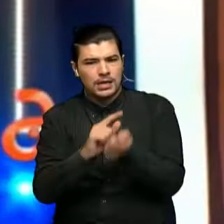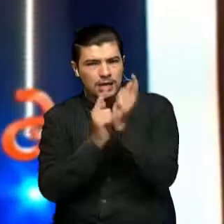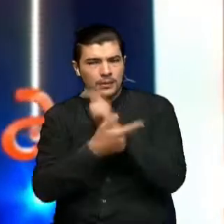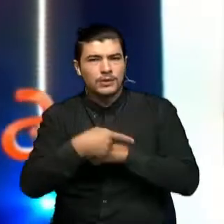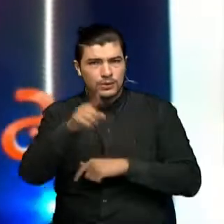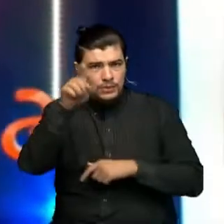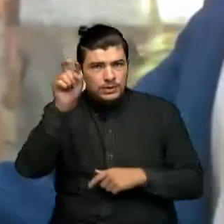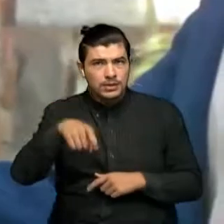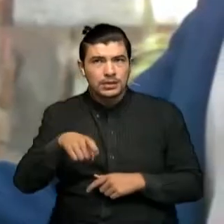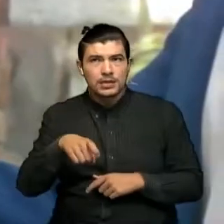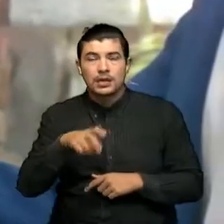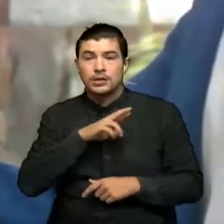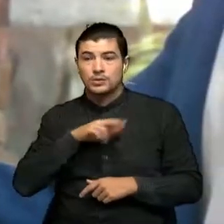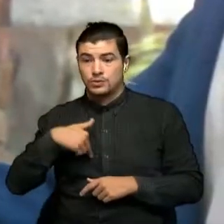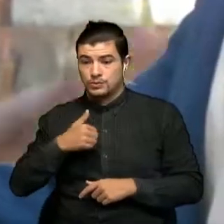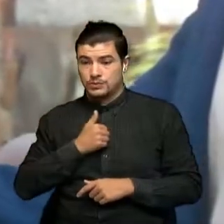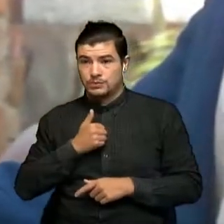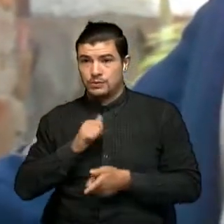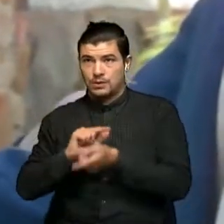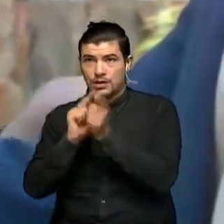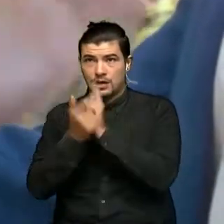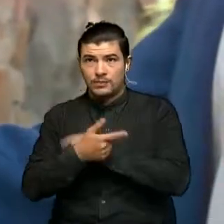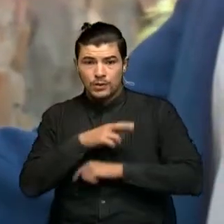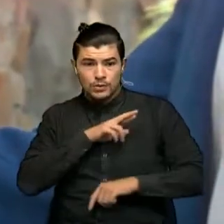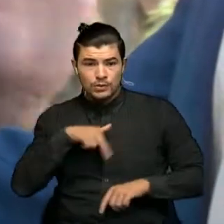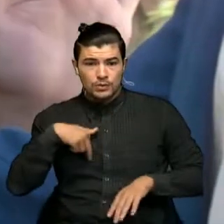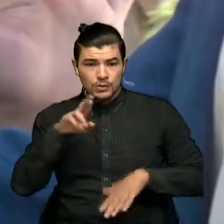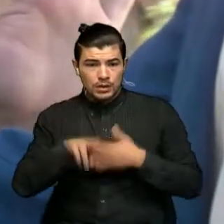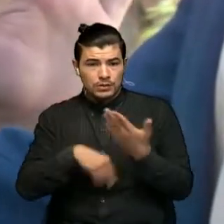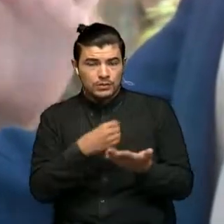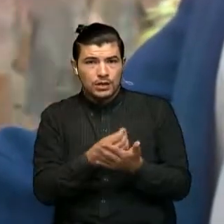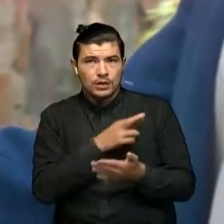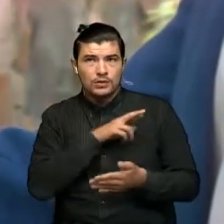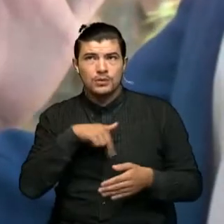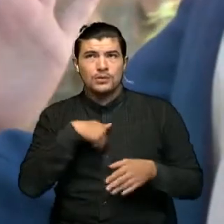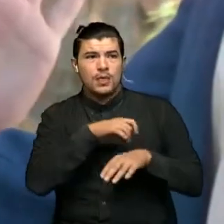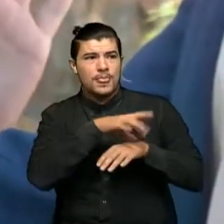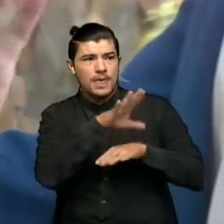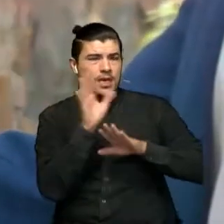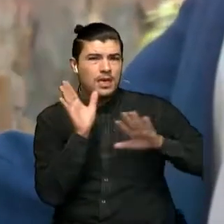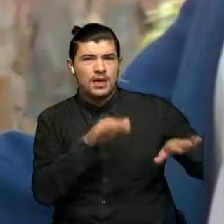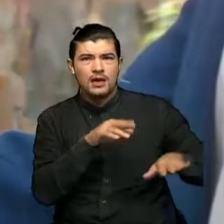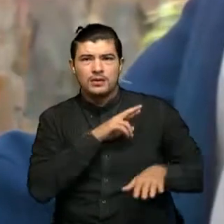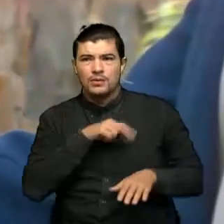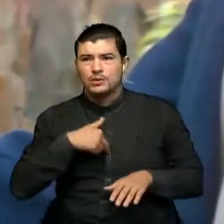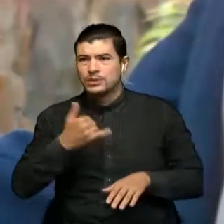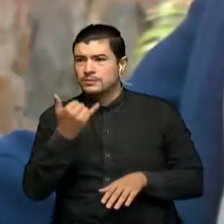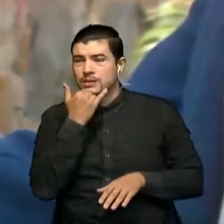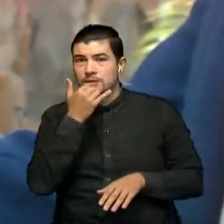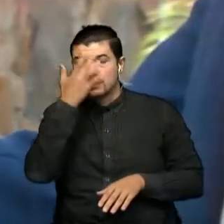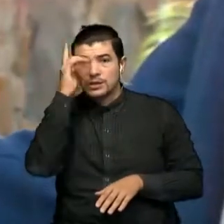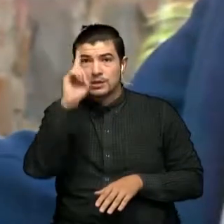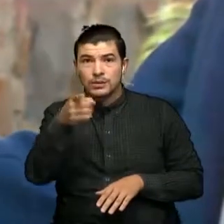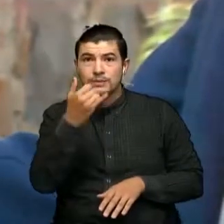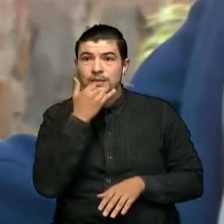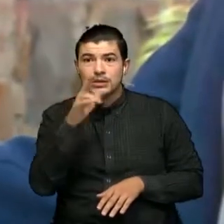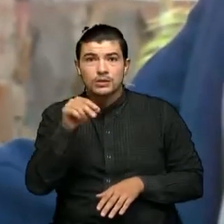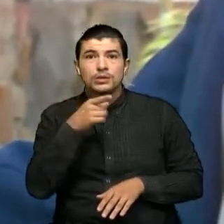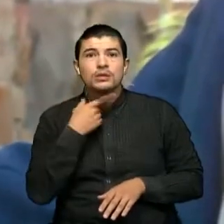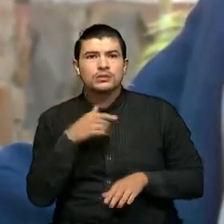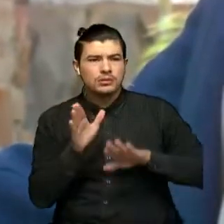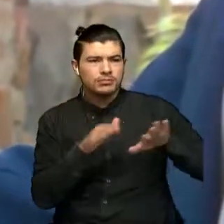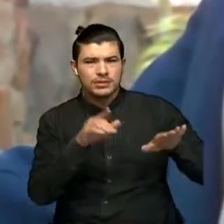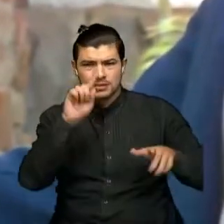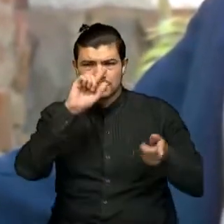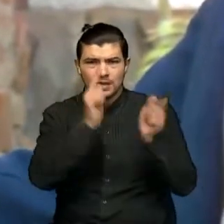los cambios tenemos que generar nosotros nosotros somos el resultado de lo que hemos dejado de que nos ocurra y de que nos pase porque si algo te ocurrió no te gustó cambiar o